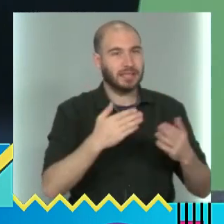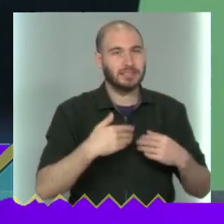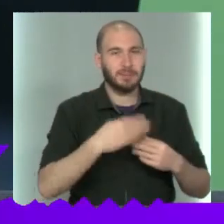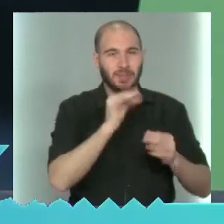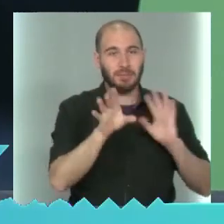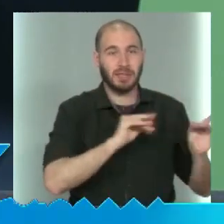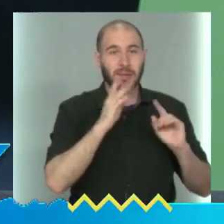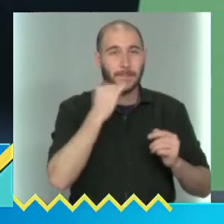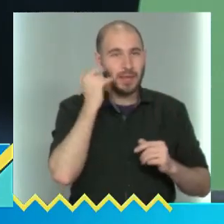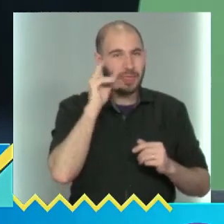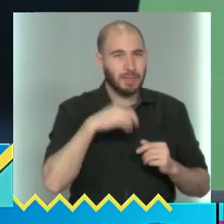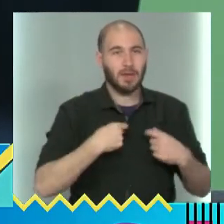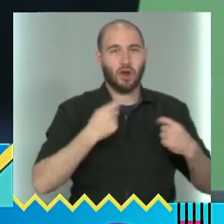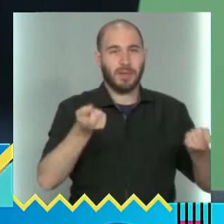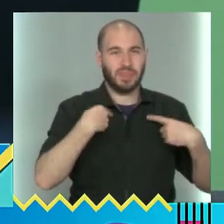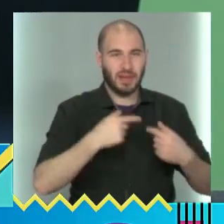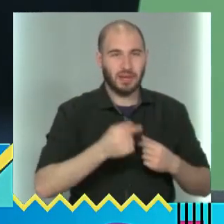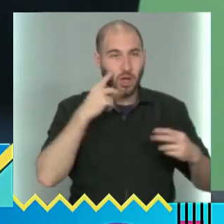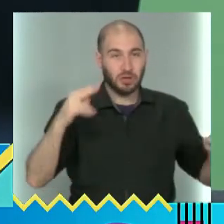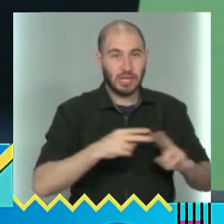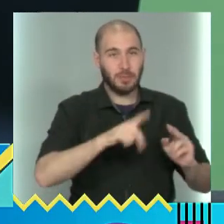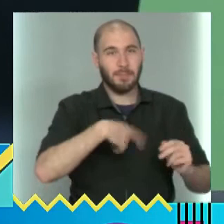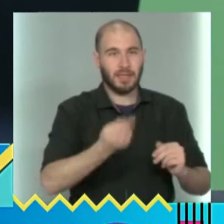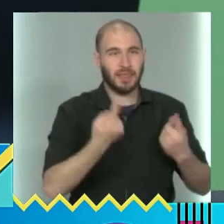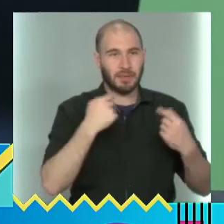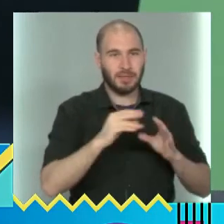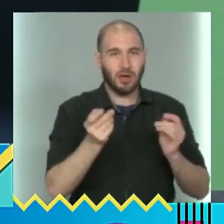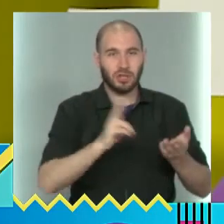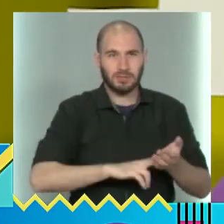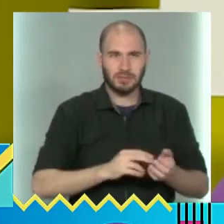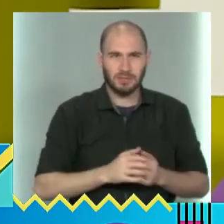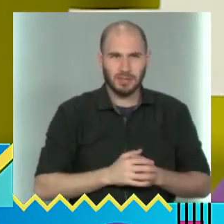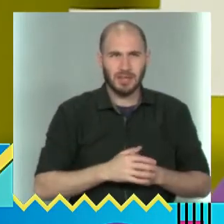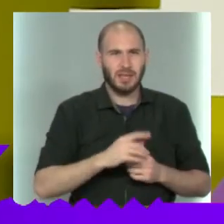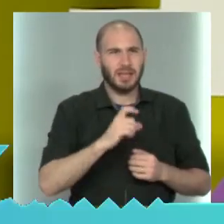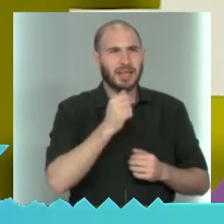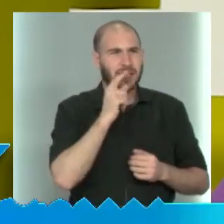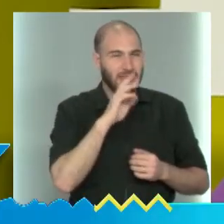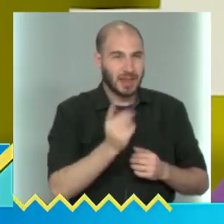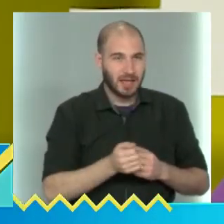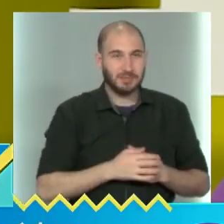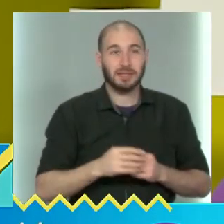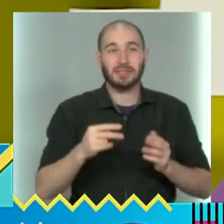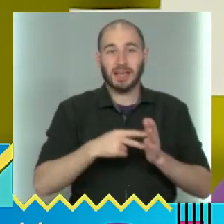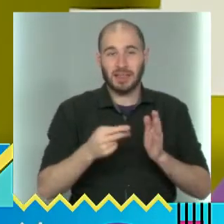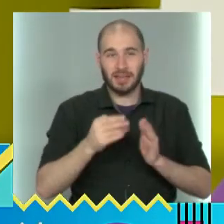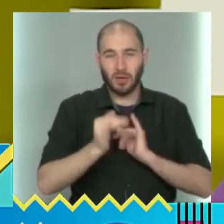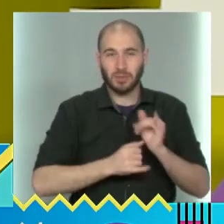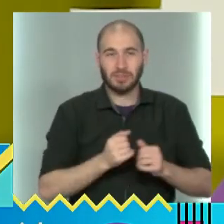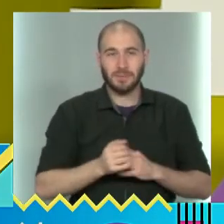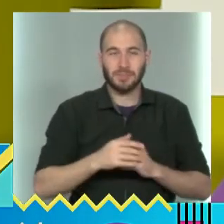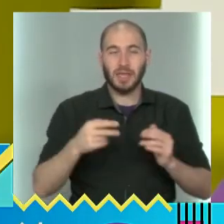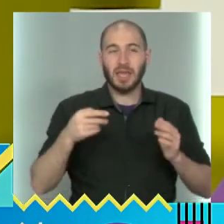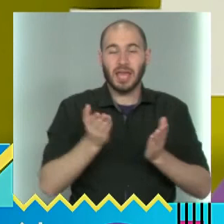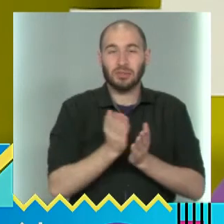a los invitados y a Bayrip, que me vistió en el día de hoy, y nos encontramos mañana en un nuevo debate. Ay, Bien, la repetimos la cátedra entonces Sí. de julio,